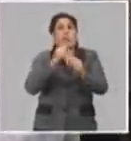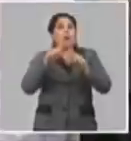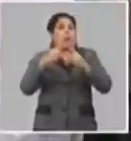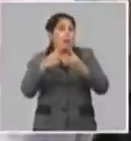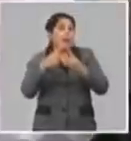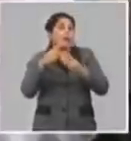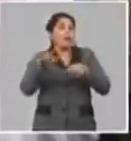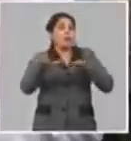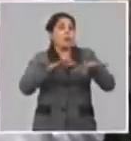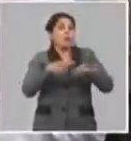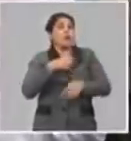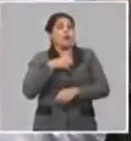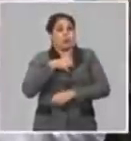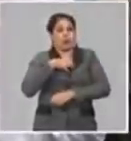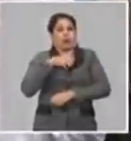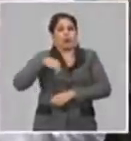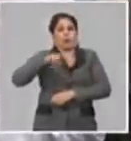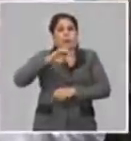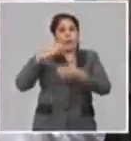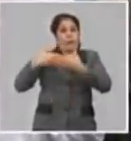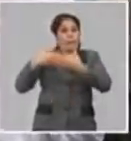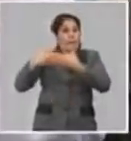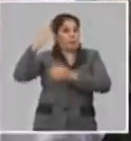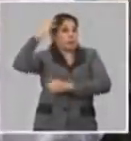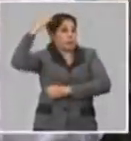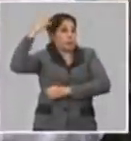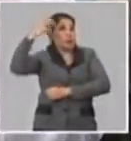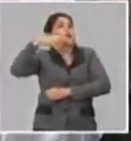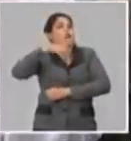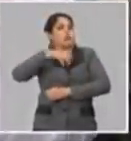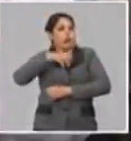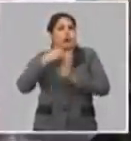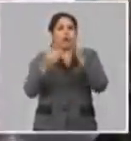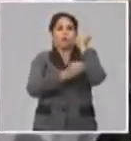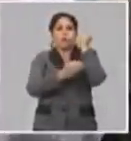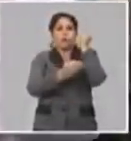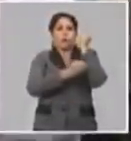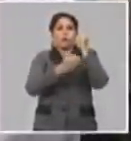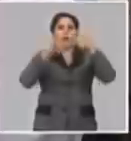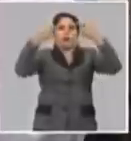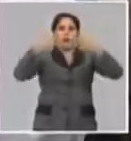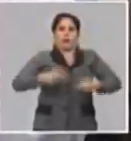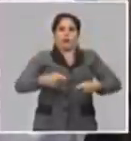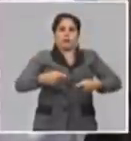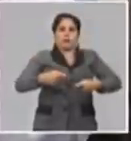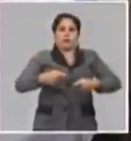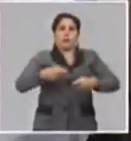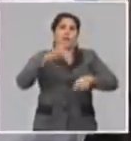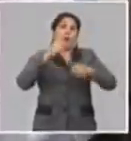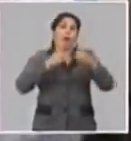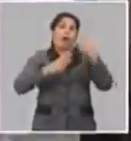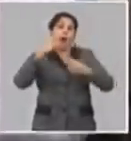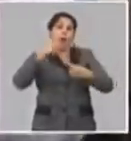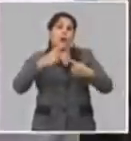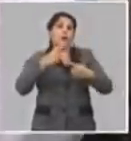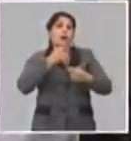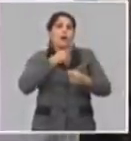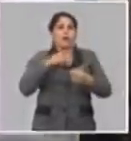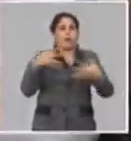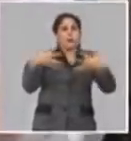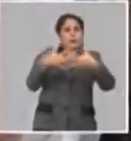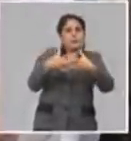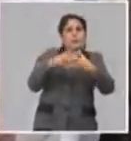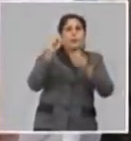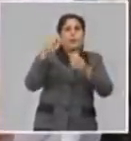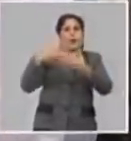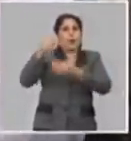que crear condiciones para que la empresa estatal tenga más decisión sobre determinados elementos que corresponden decidir a